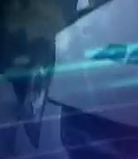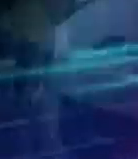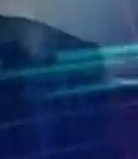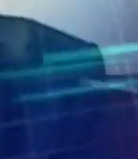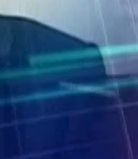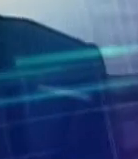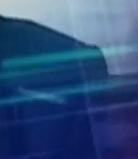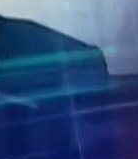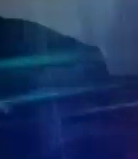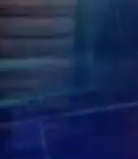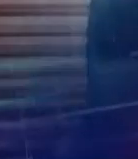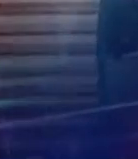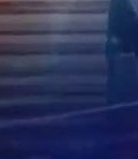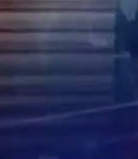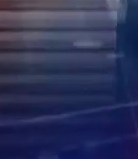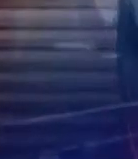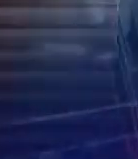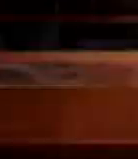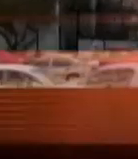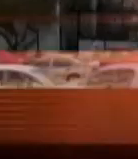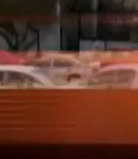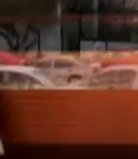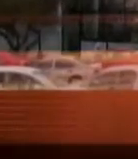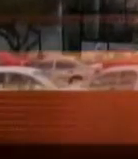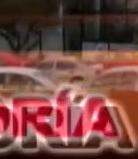Ese documento yo no lo conozco.